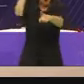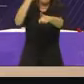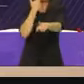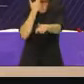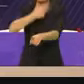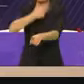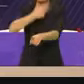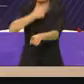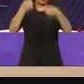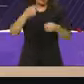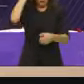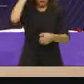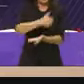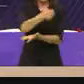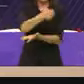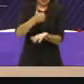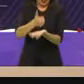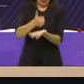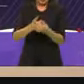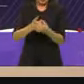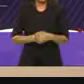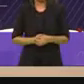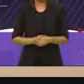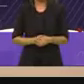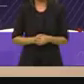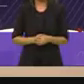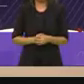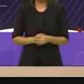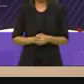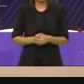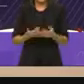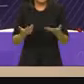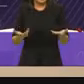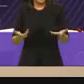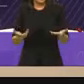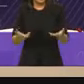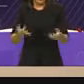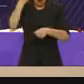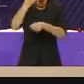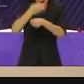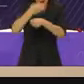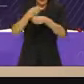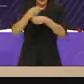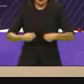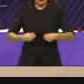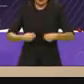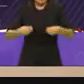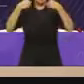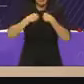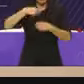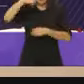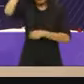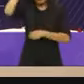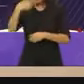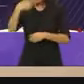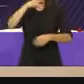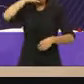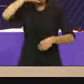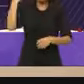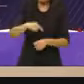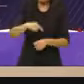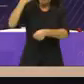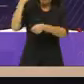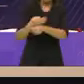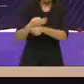esta ciudad. Así que estamos viviendo el chilango moment, le llaman, pero yo